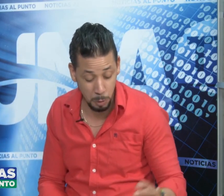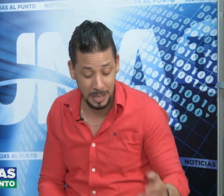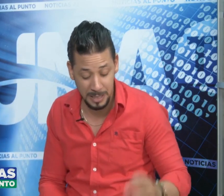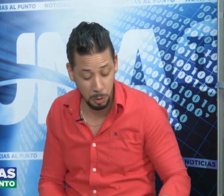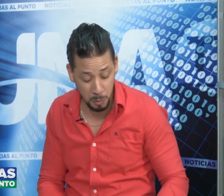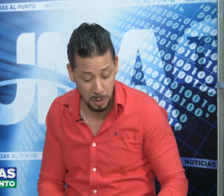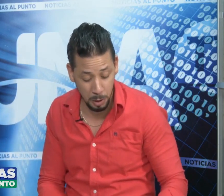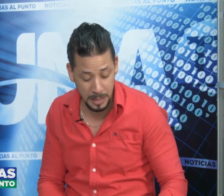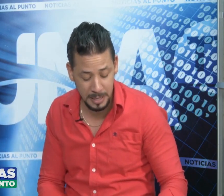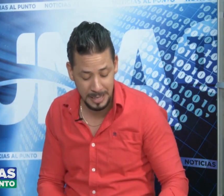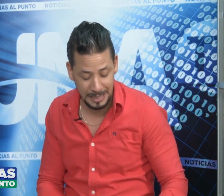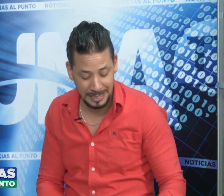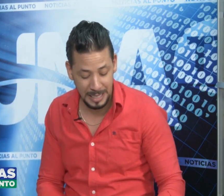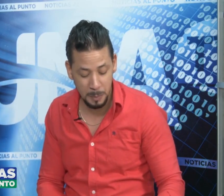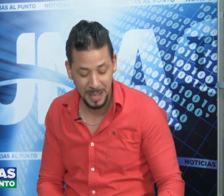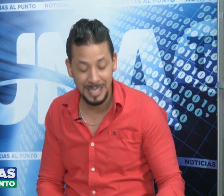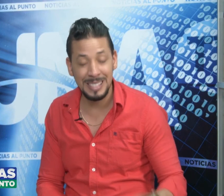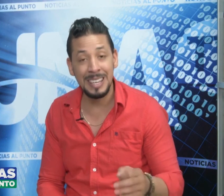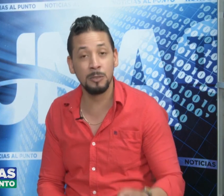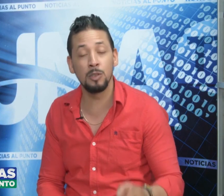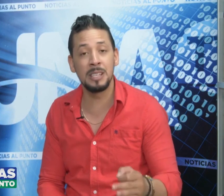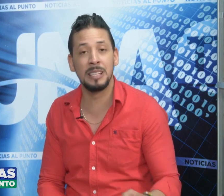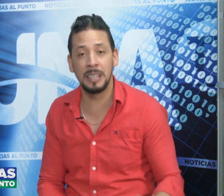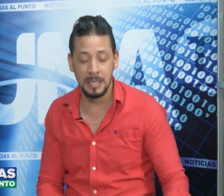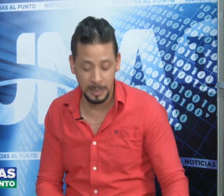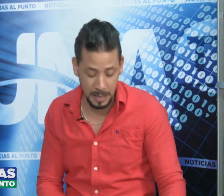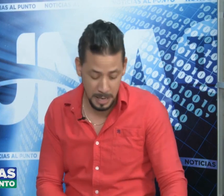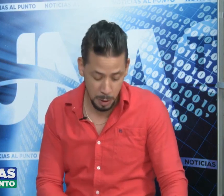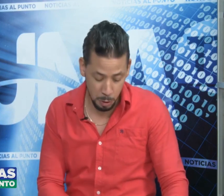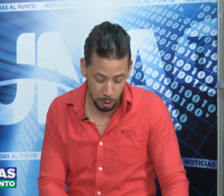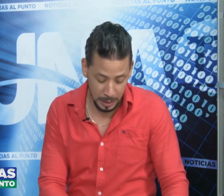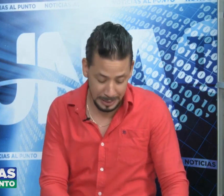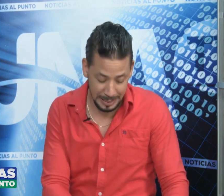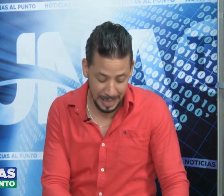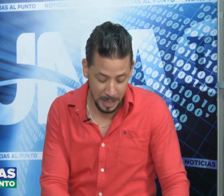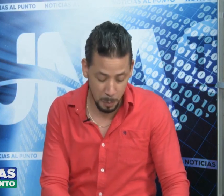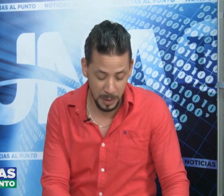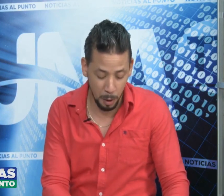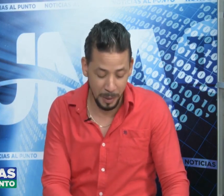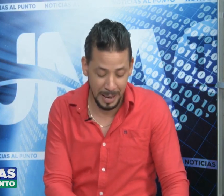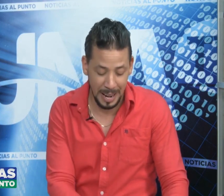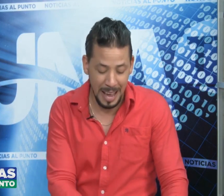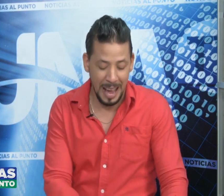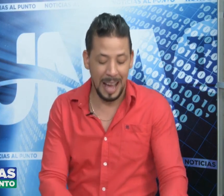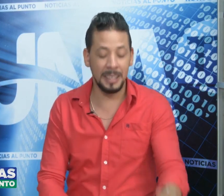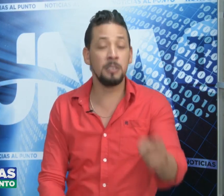de estos casi dos millones tres mil ciento sesenta y siete son de la república dominicana